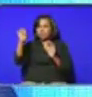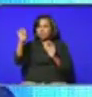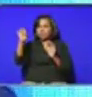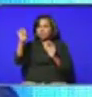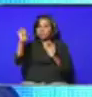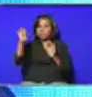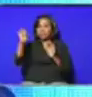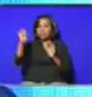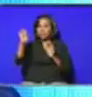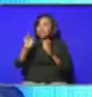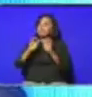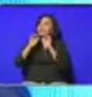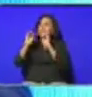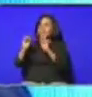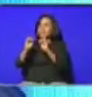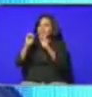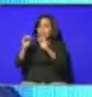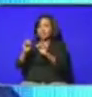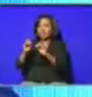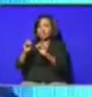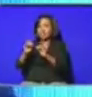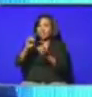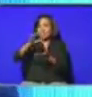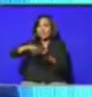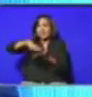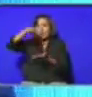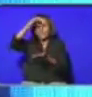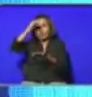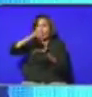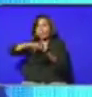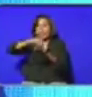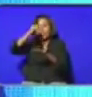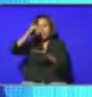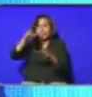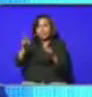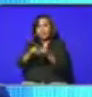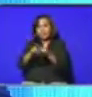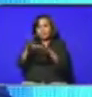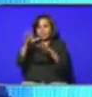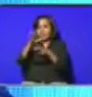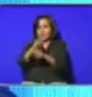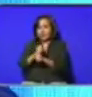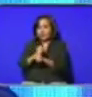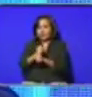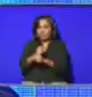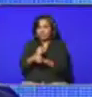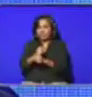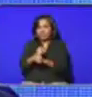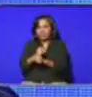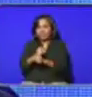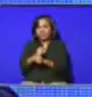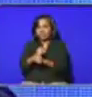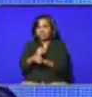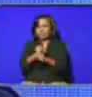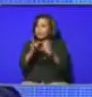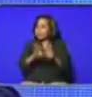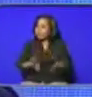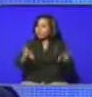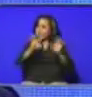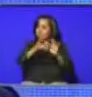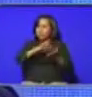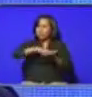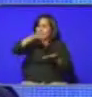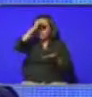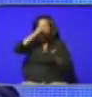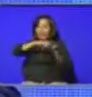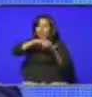de aprender y hacer. Es decir, los conocimientos teóricos son fundamentales, pero cómo tú replicas